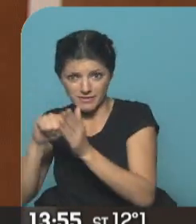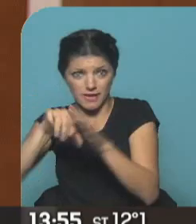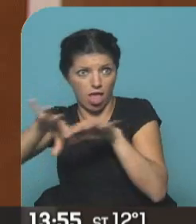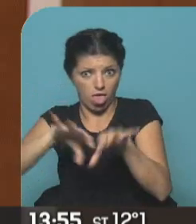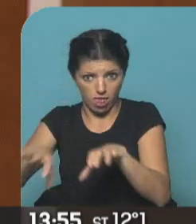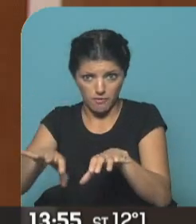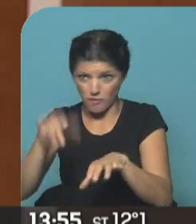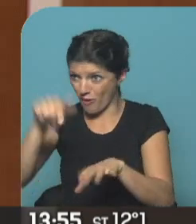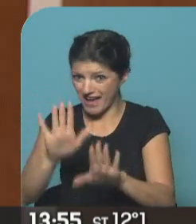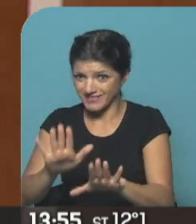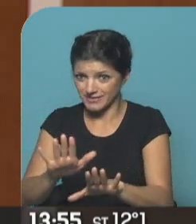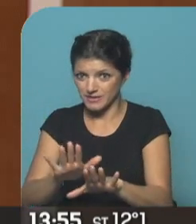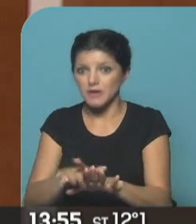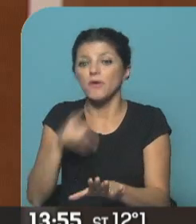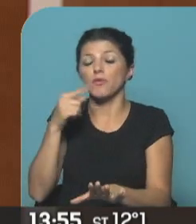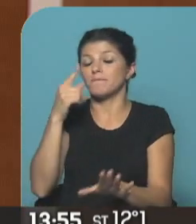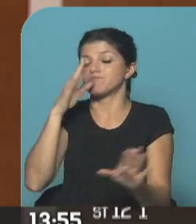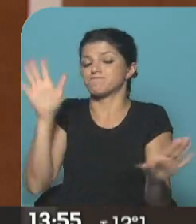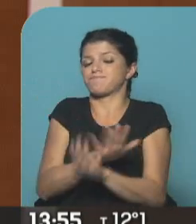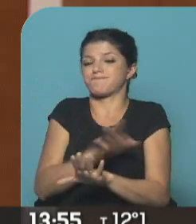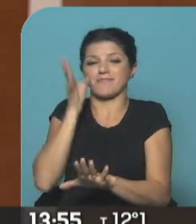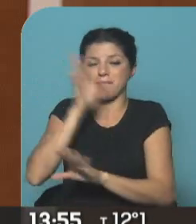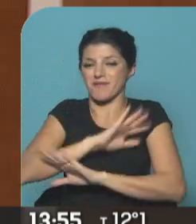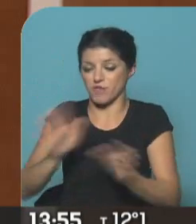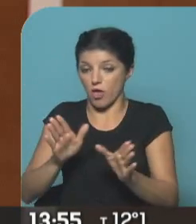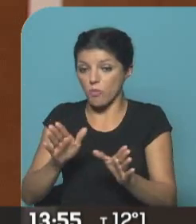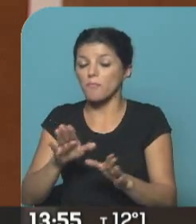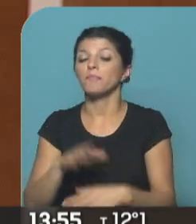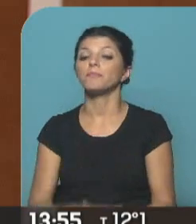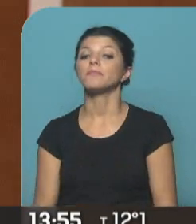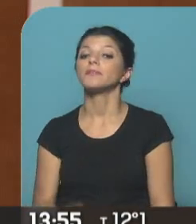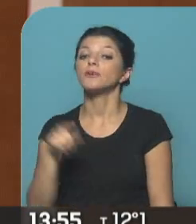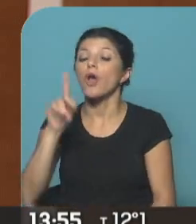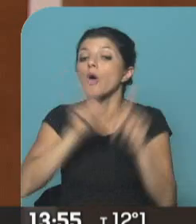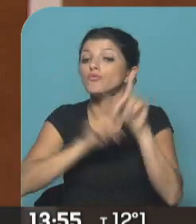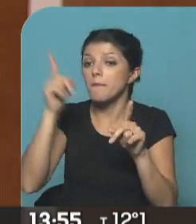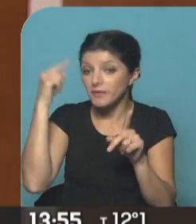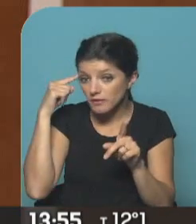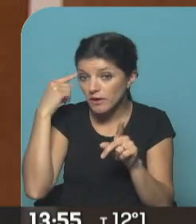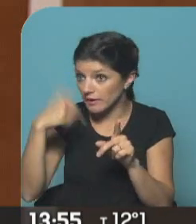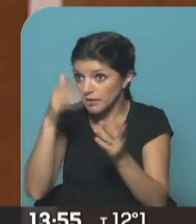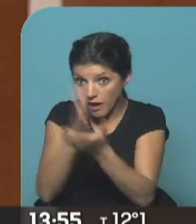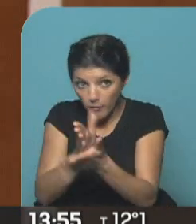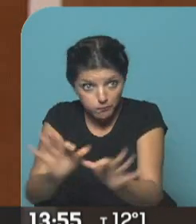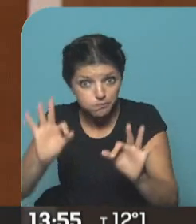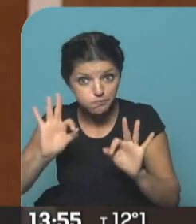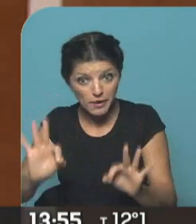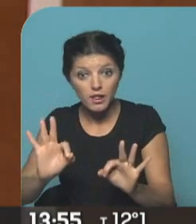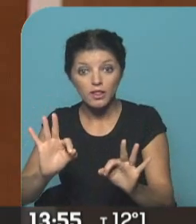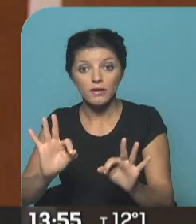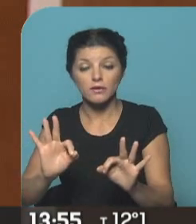hay hoy, fue apresurada. Y además lo que se presuponía estaba ordenado termina siendo, por el